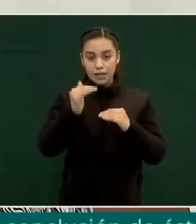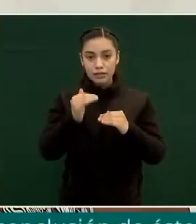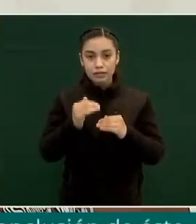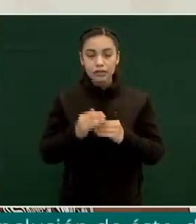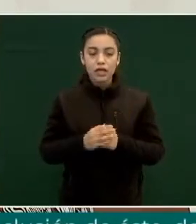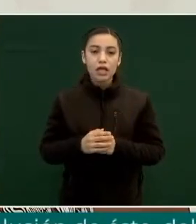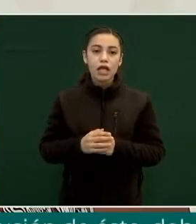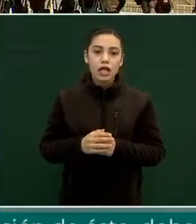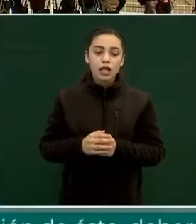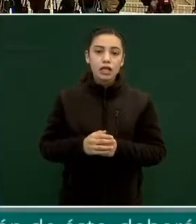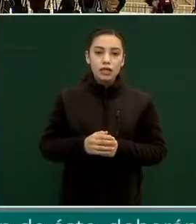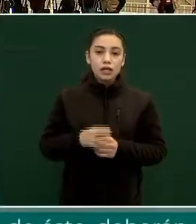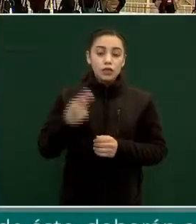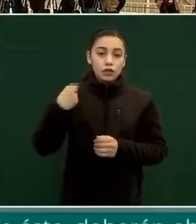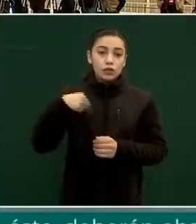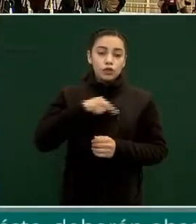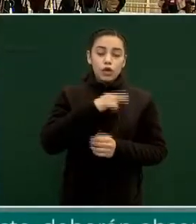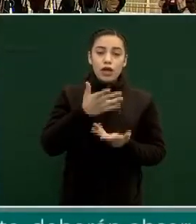organizando ya los...